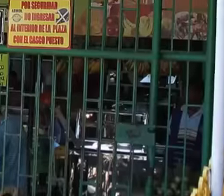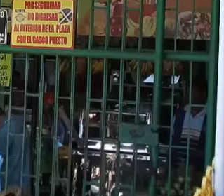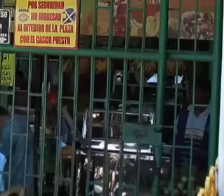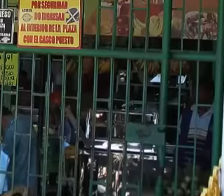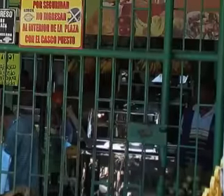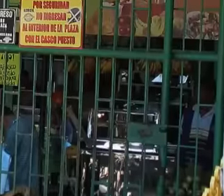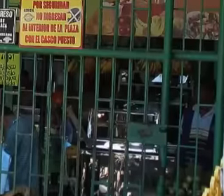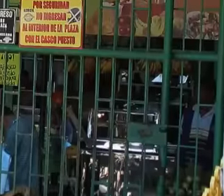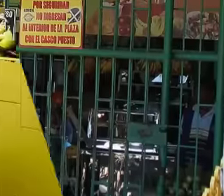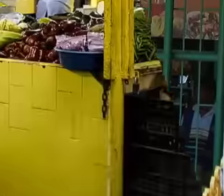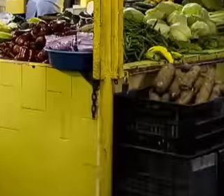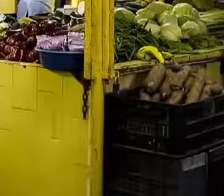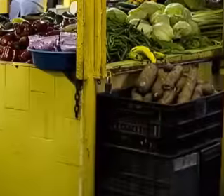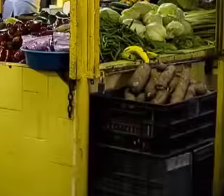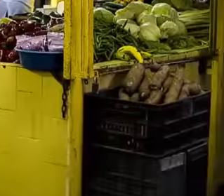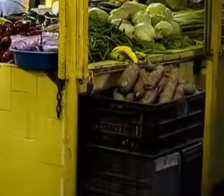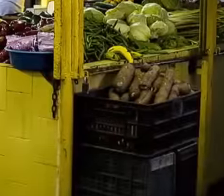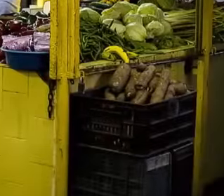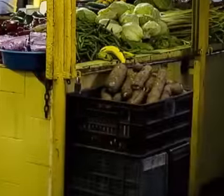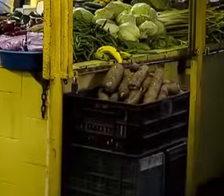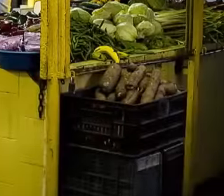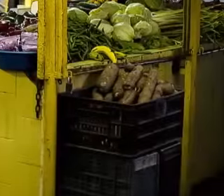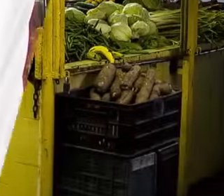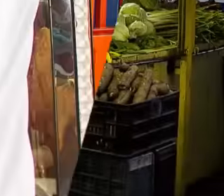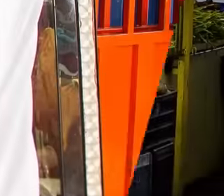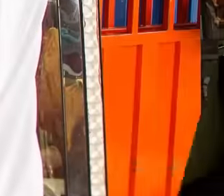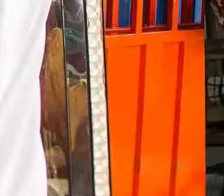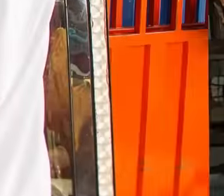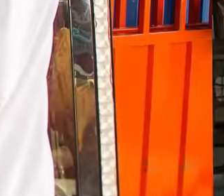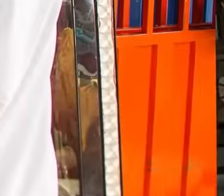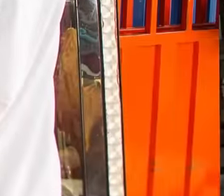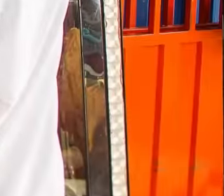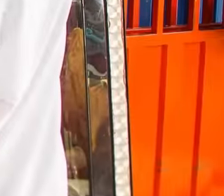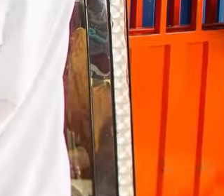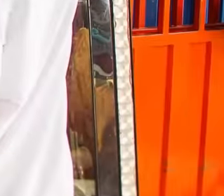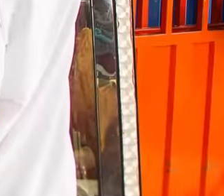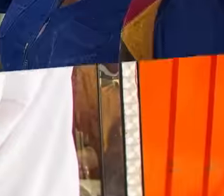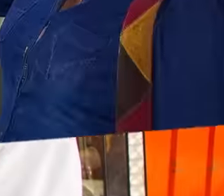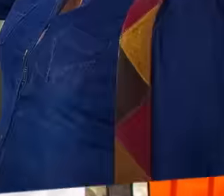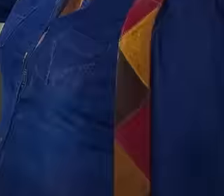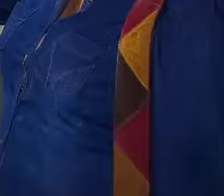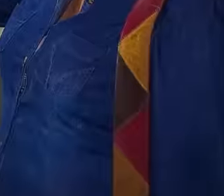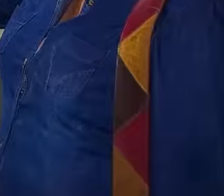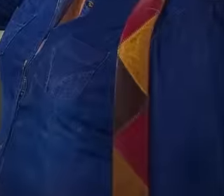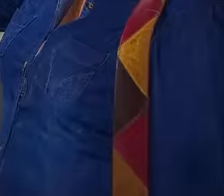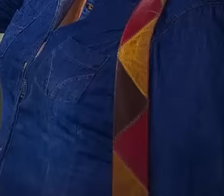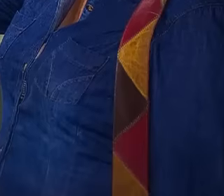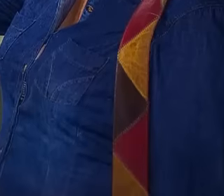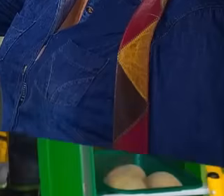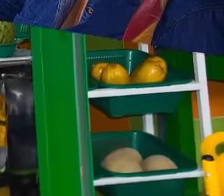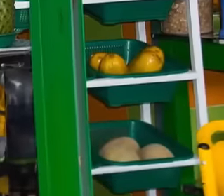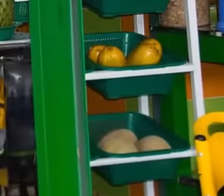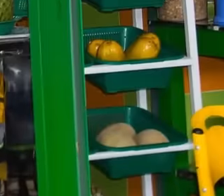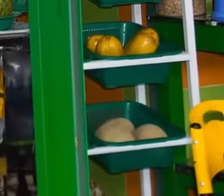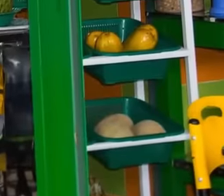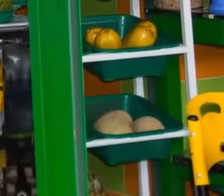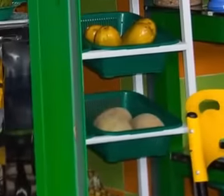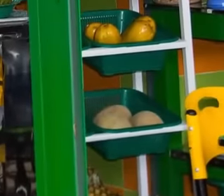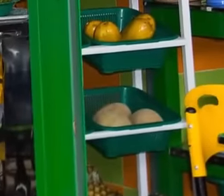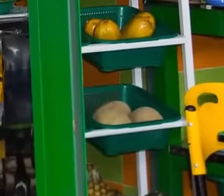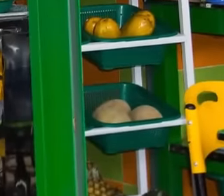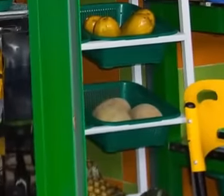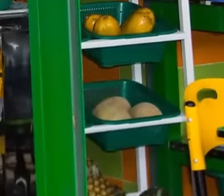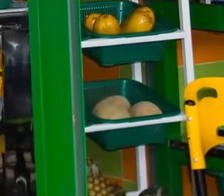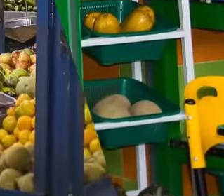Plaza de Torcoroma, la mejor calidad en productos para la canasta familiar. 50 años de experiencia siendo líderes en la región del Magdalena